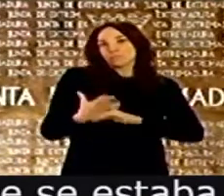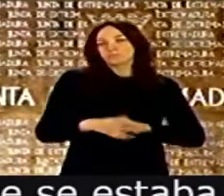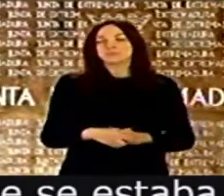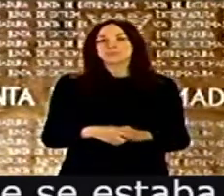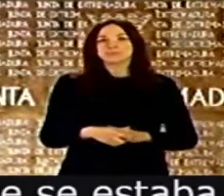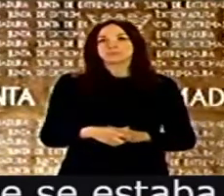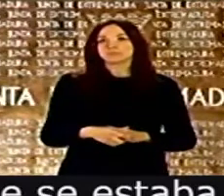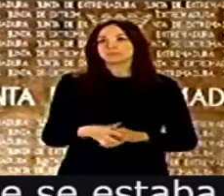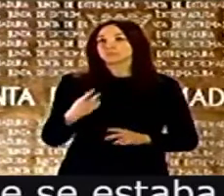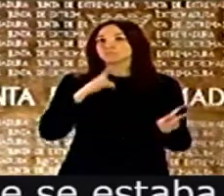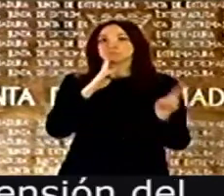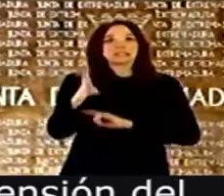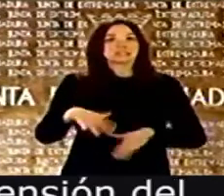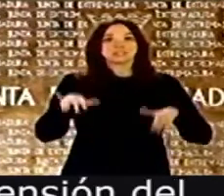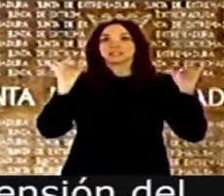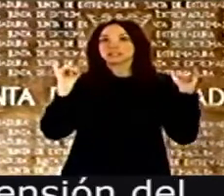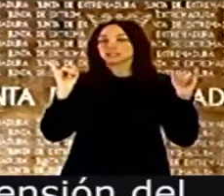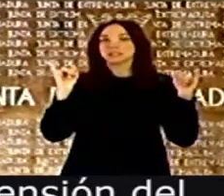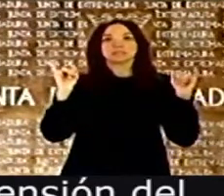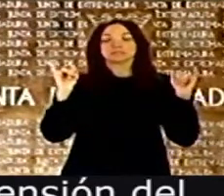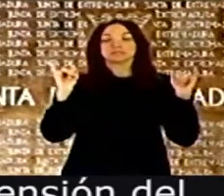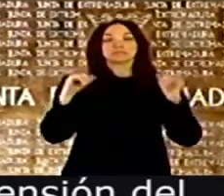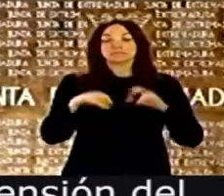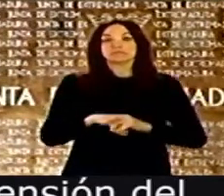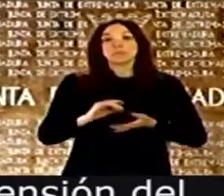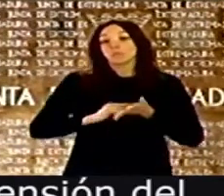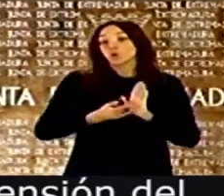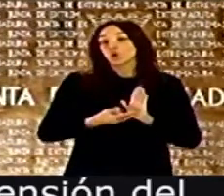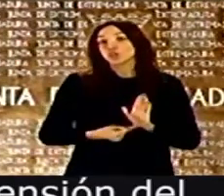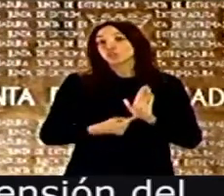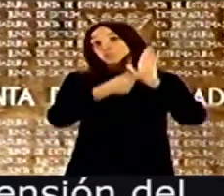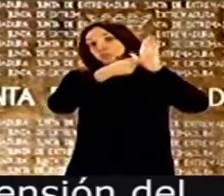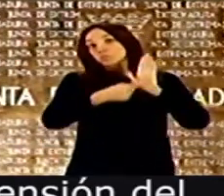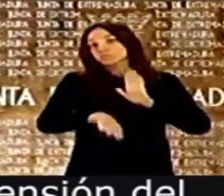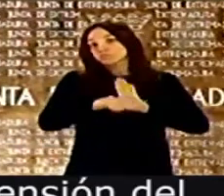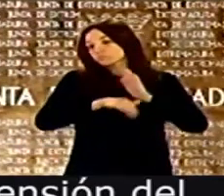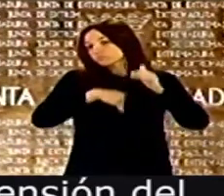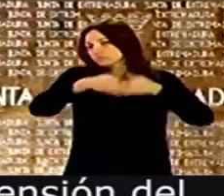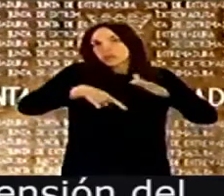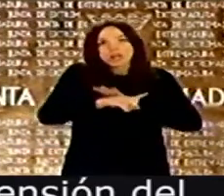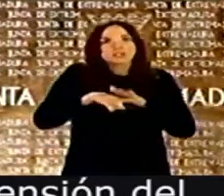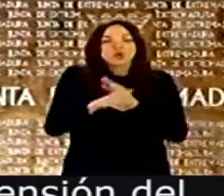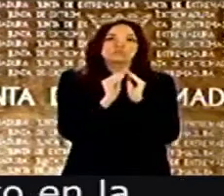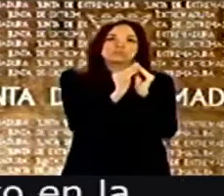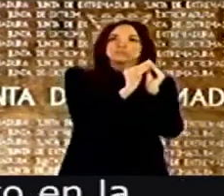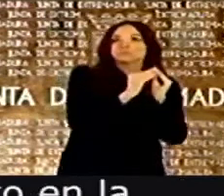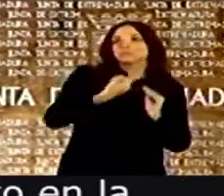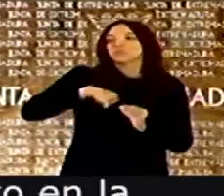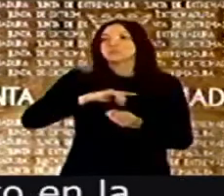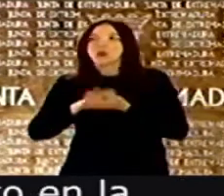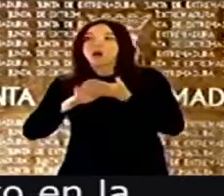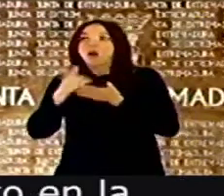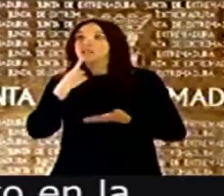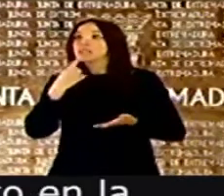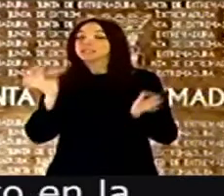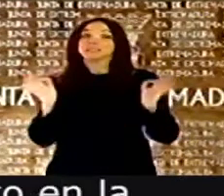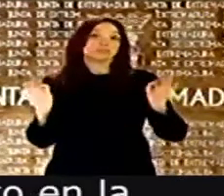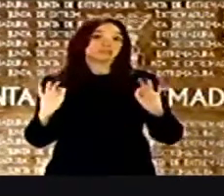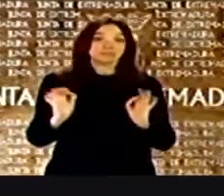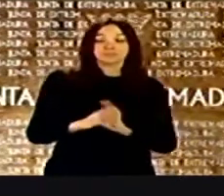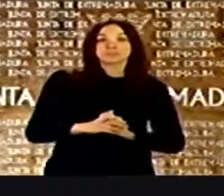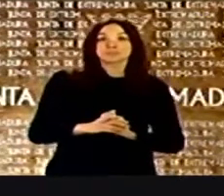No tengo nada que decir. El proyecto sigue su tramitación y nosotros no hablamos de él.